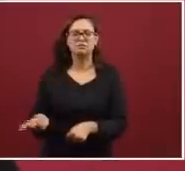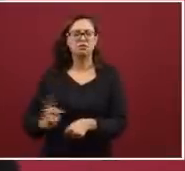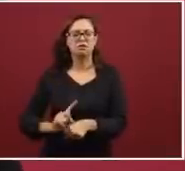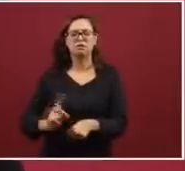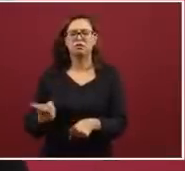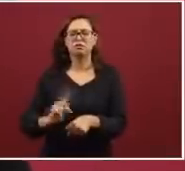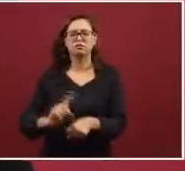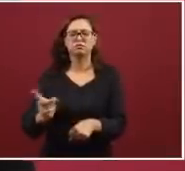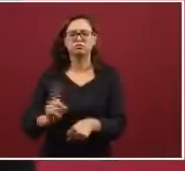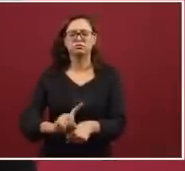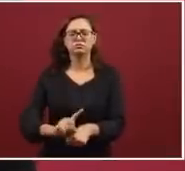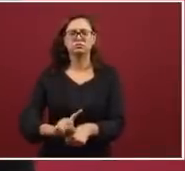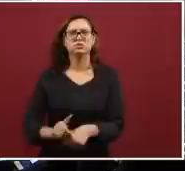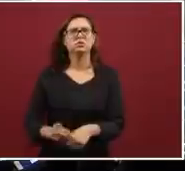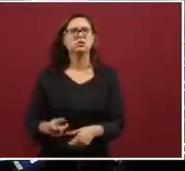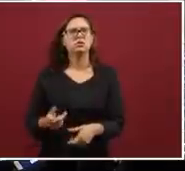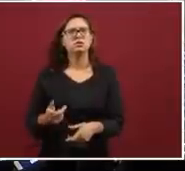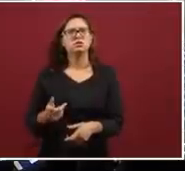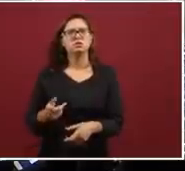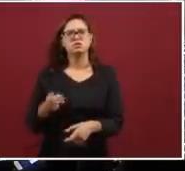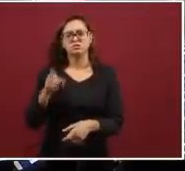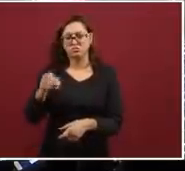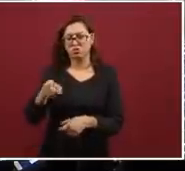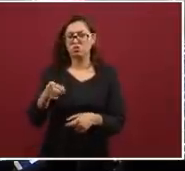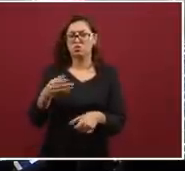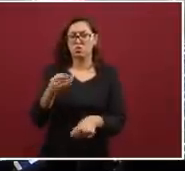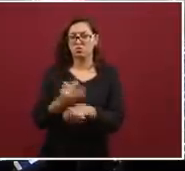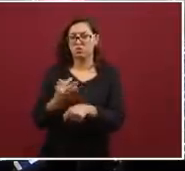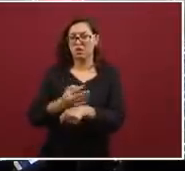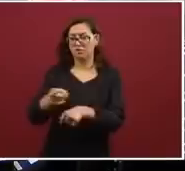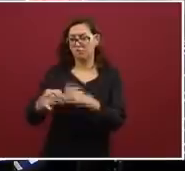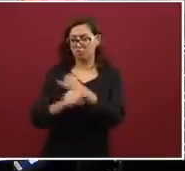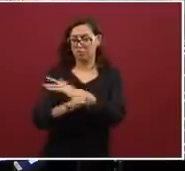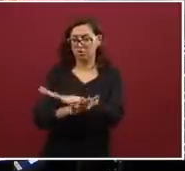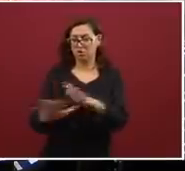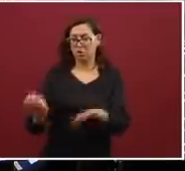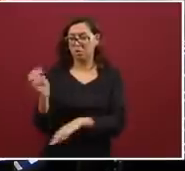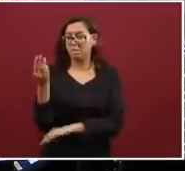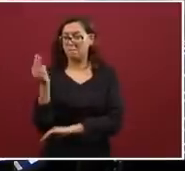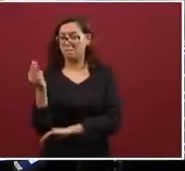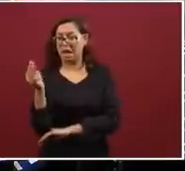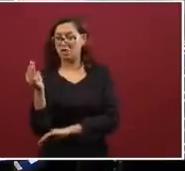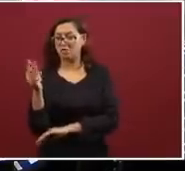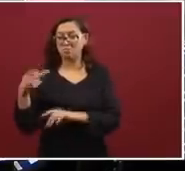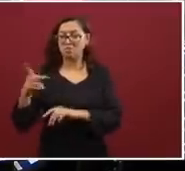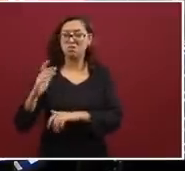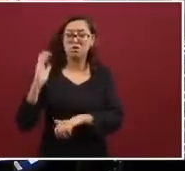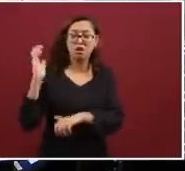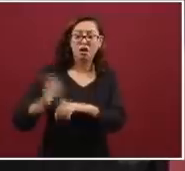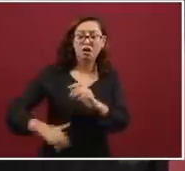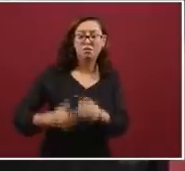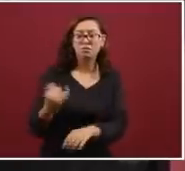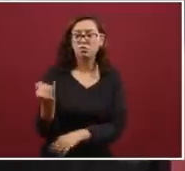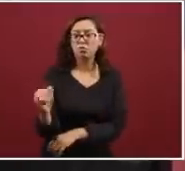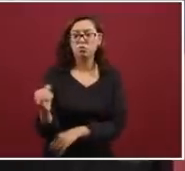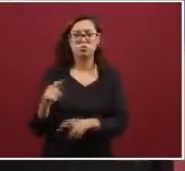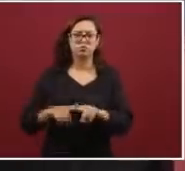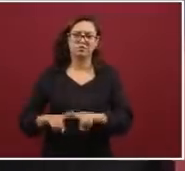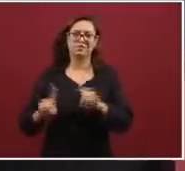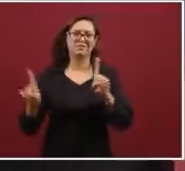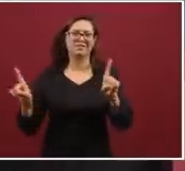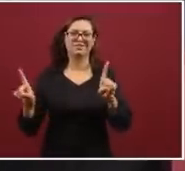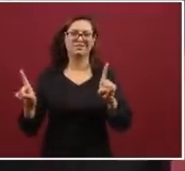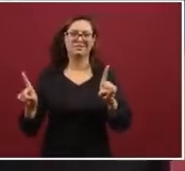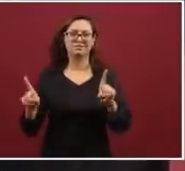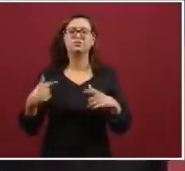creo que de mayo, ¿sí? Y ya estamos terminando junio y